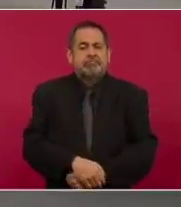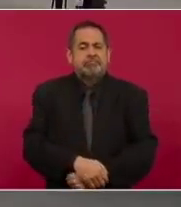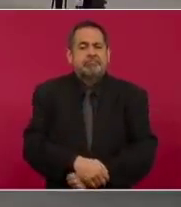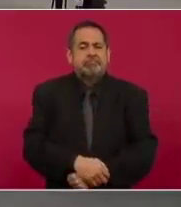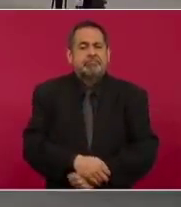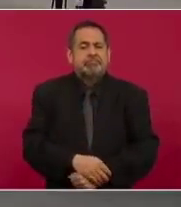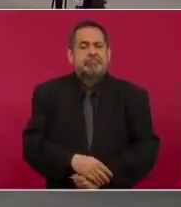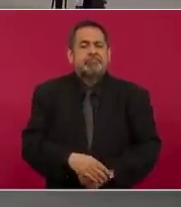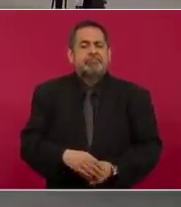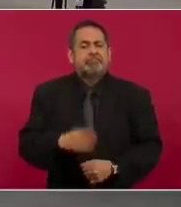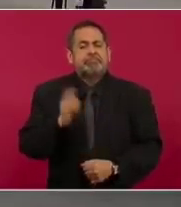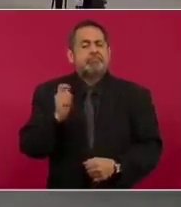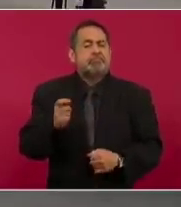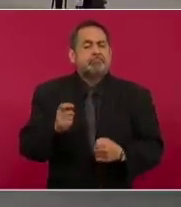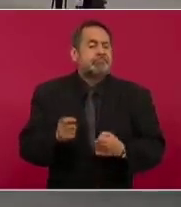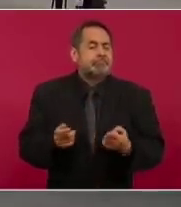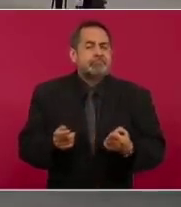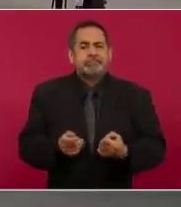Es que